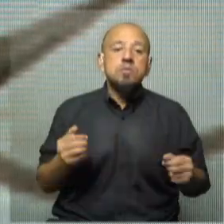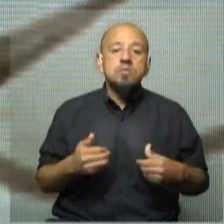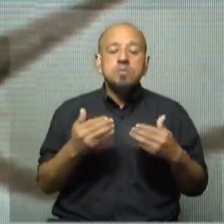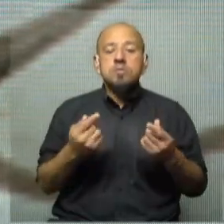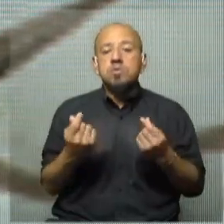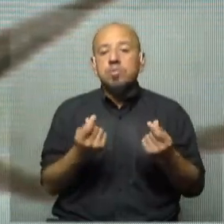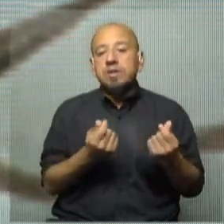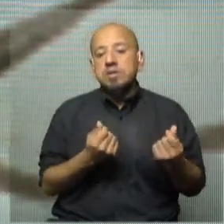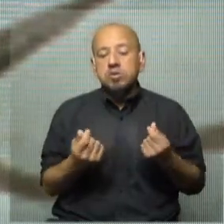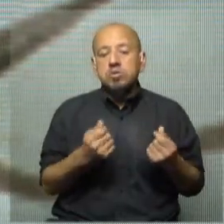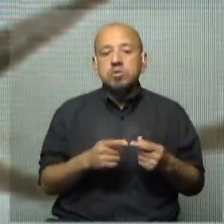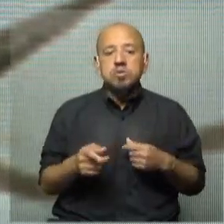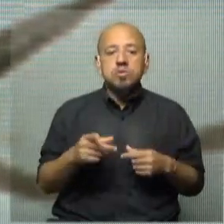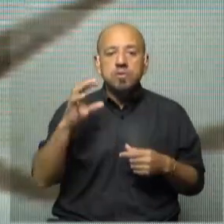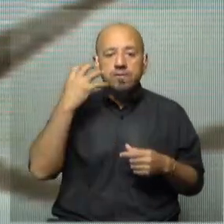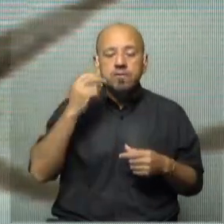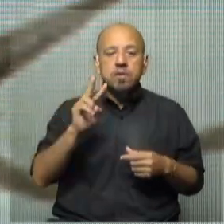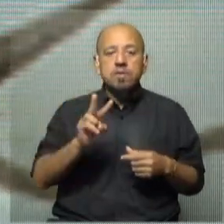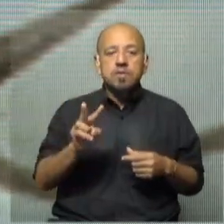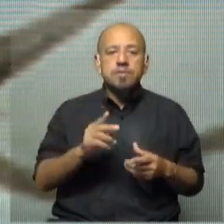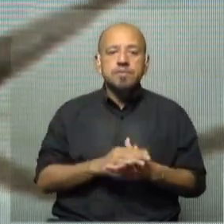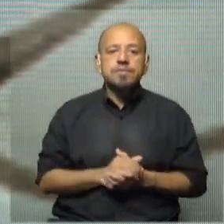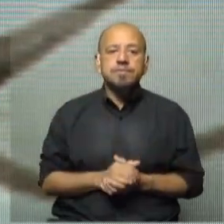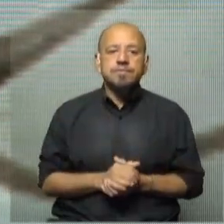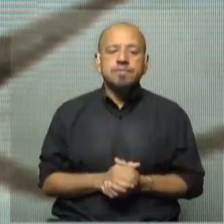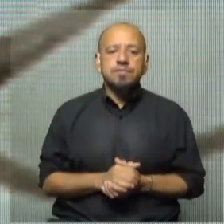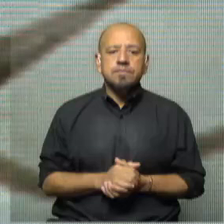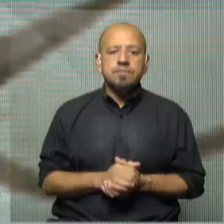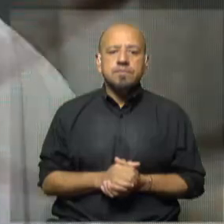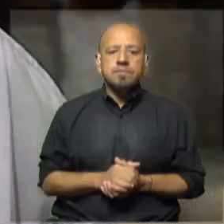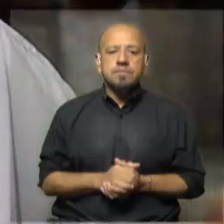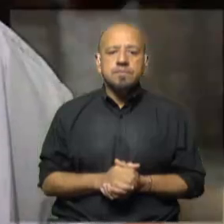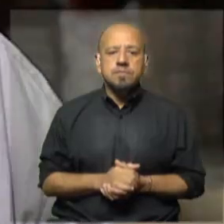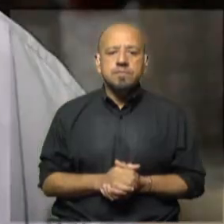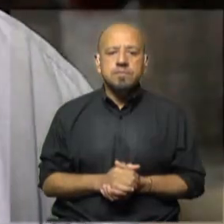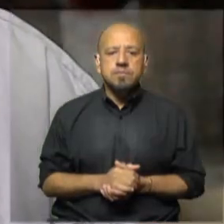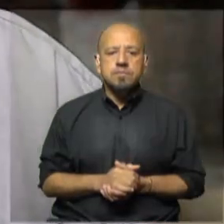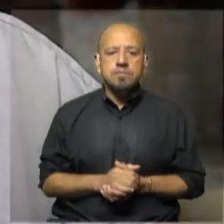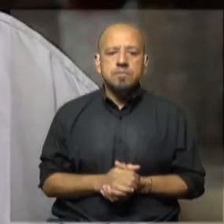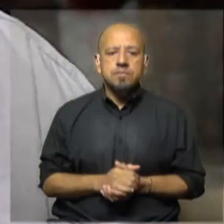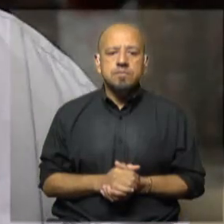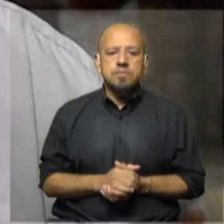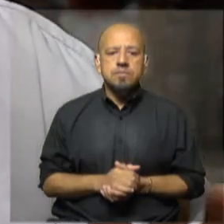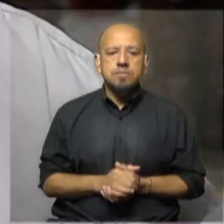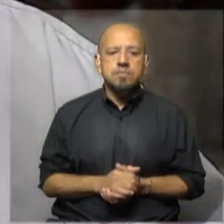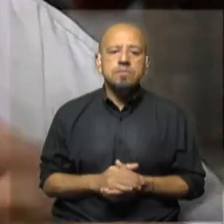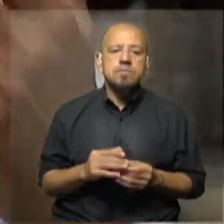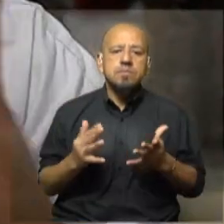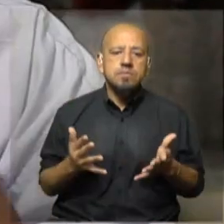precios de frutas y hortalizas en los próximos meses vinculada a esta emergencia agropecuaria. muy probablemente estemos